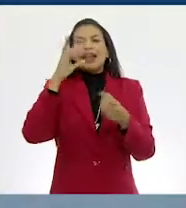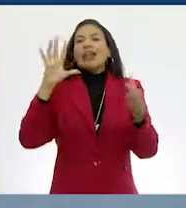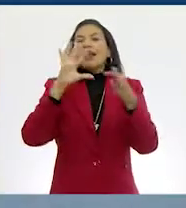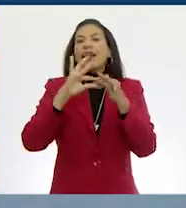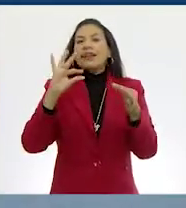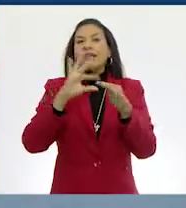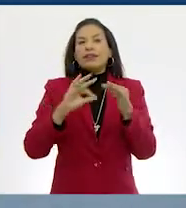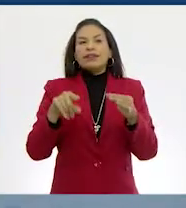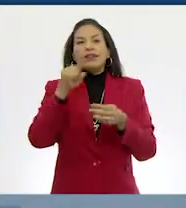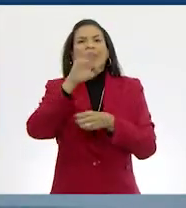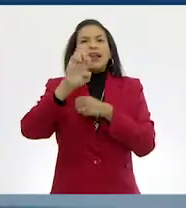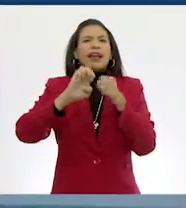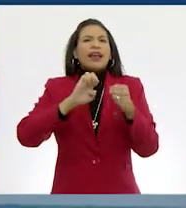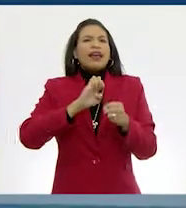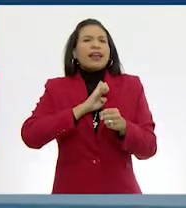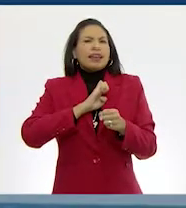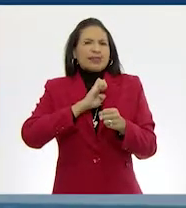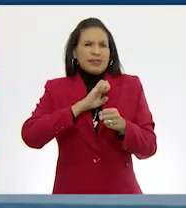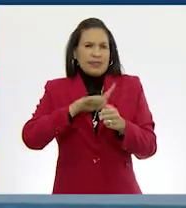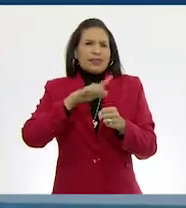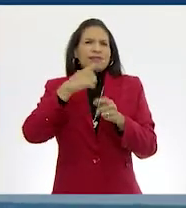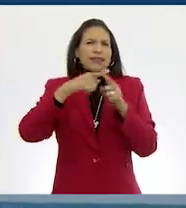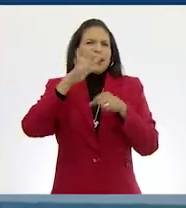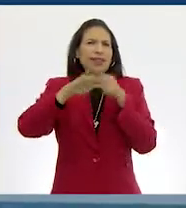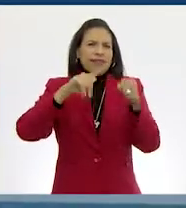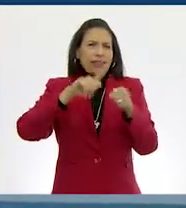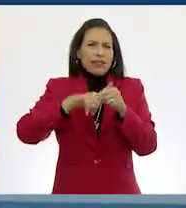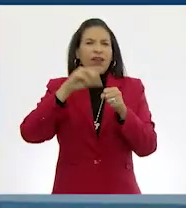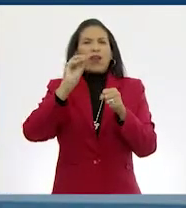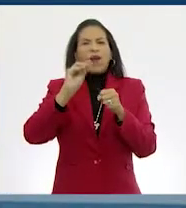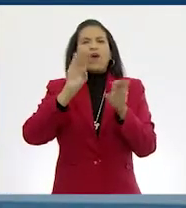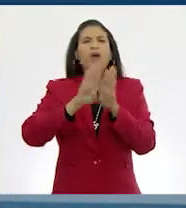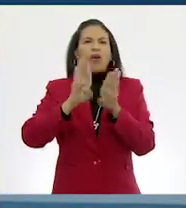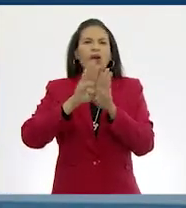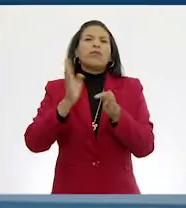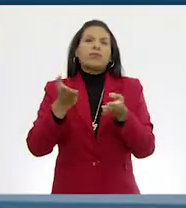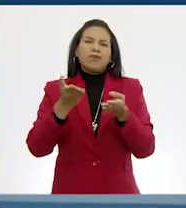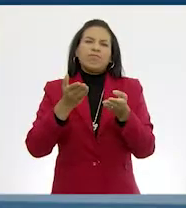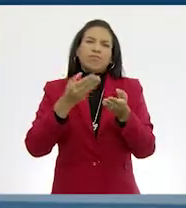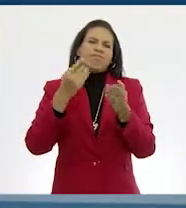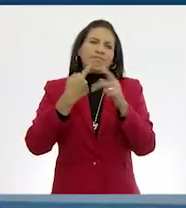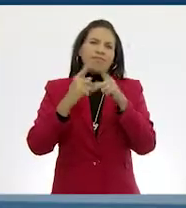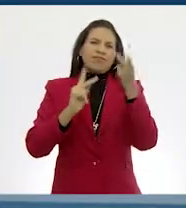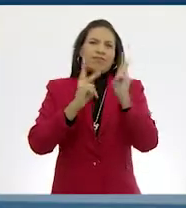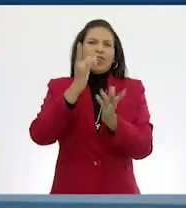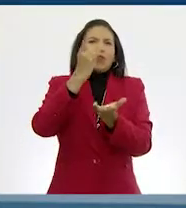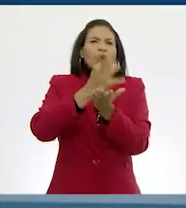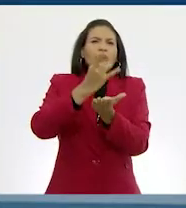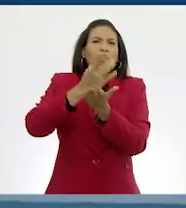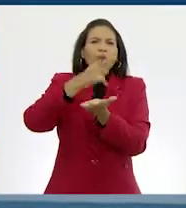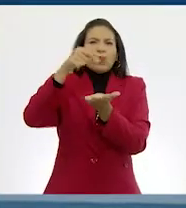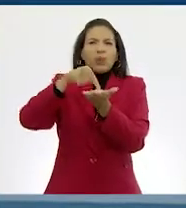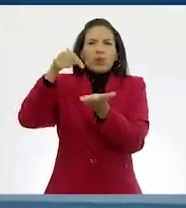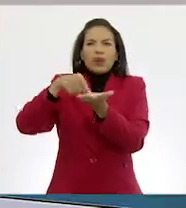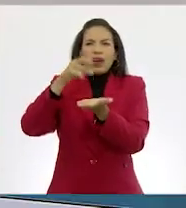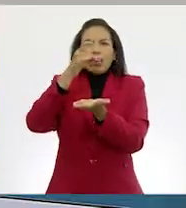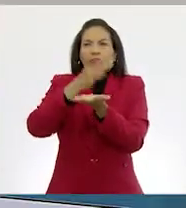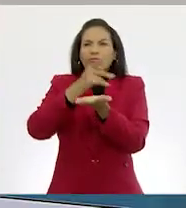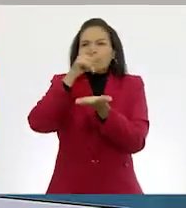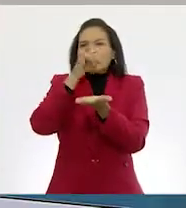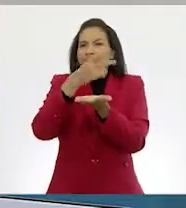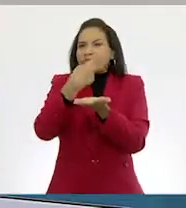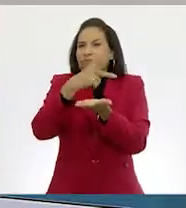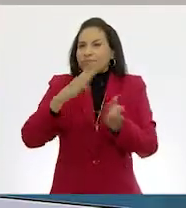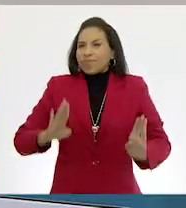que son especies de animales o plantas que solamente encontramos en un determinado lugar muy